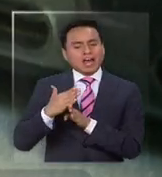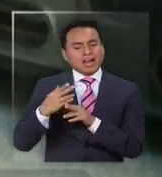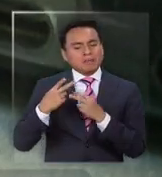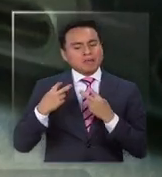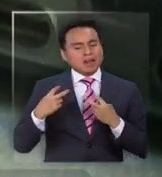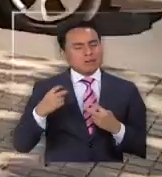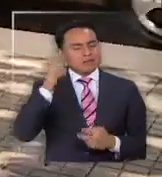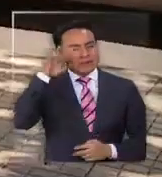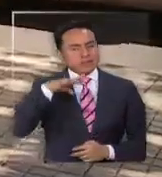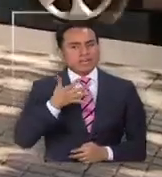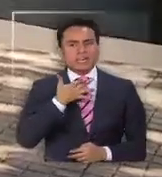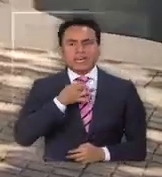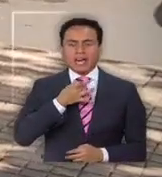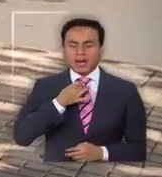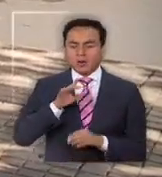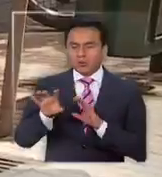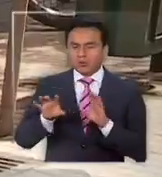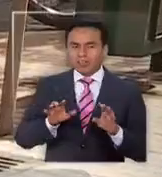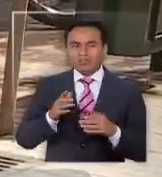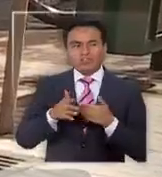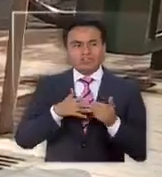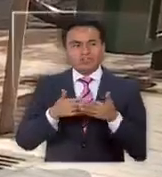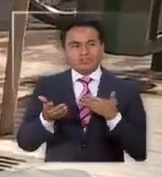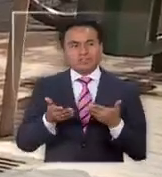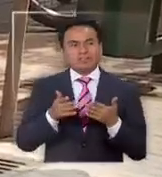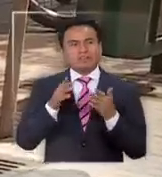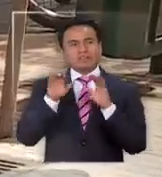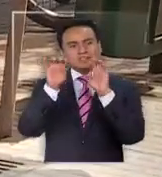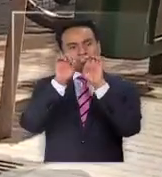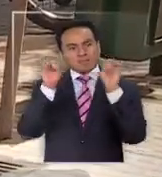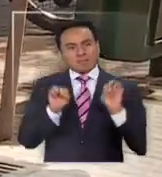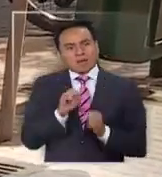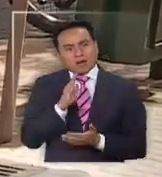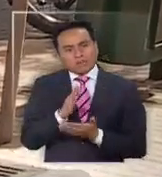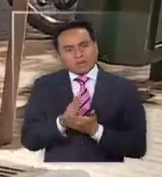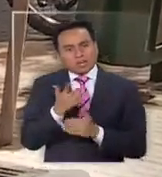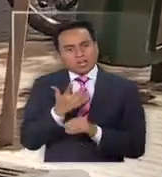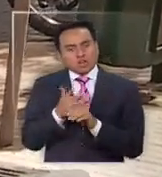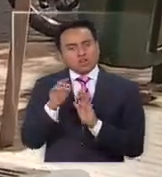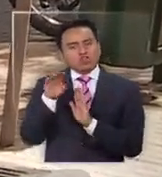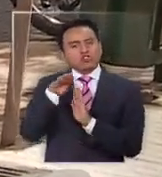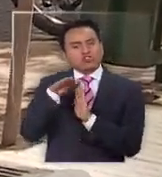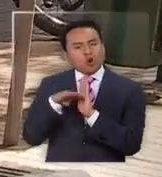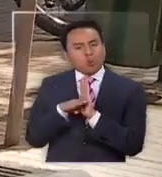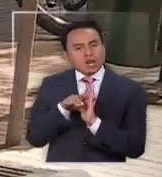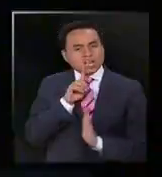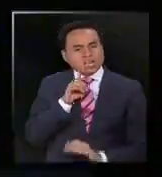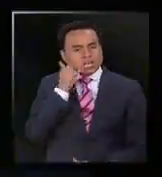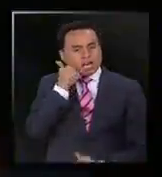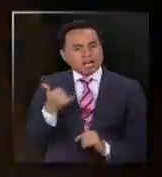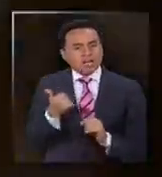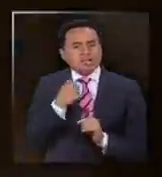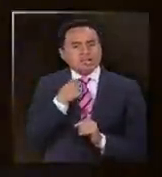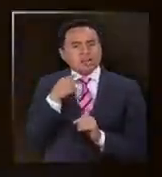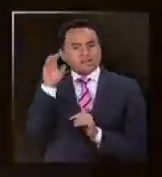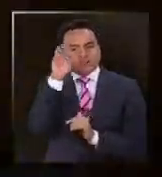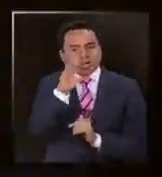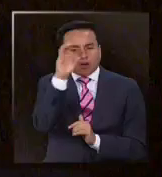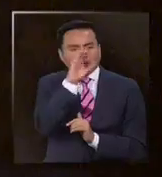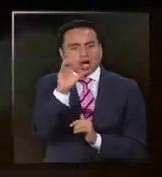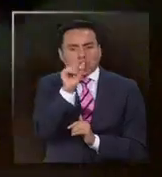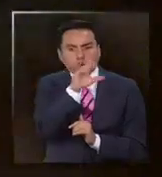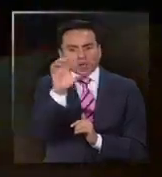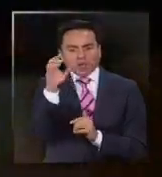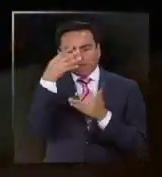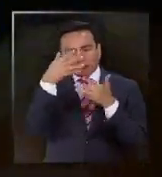saber qué cosas me gustan, dónde estoy. Debe haber algún sistema de software que uno va registrando las búsquedas o Google y